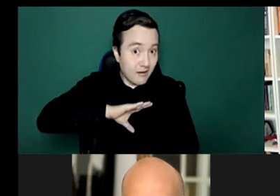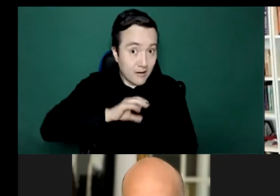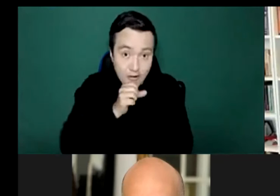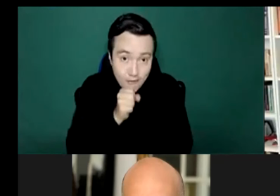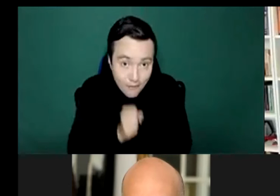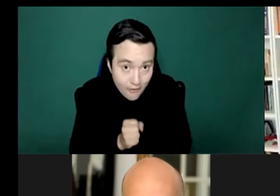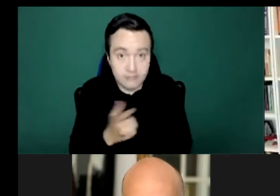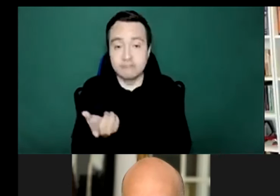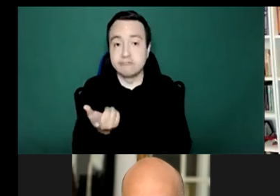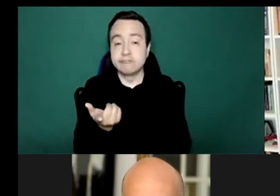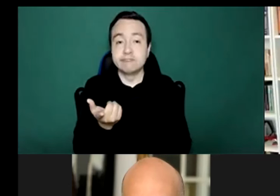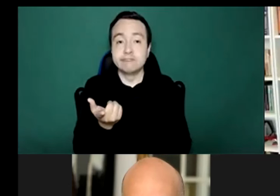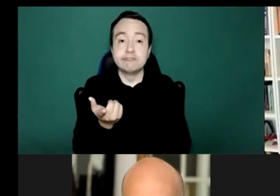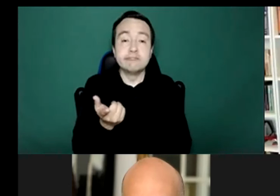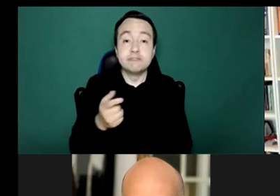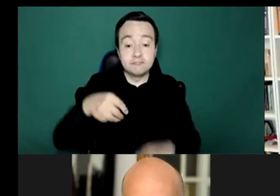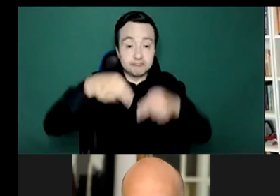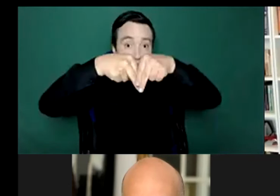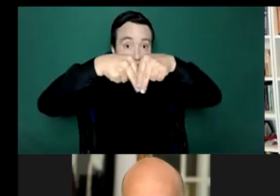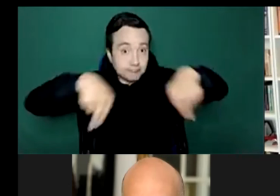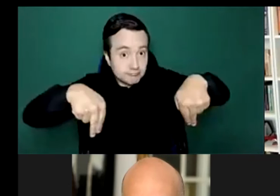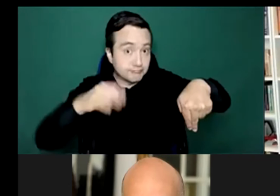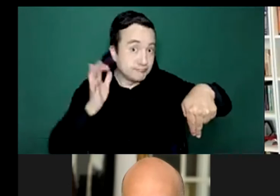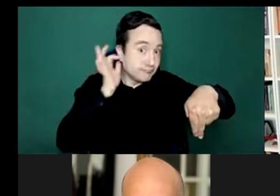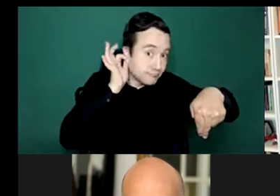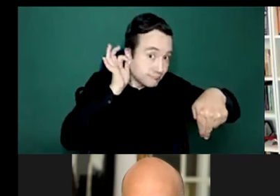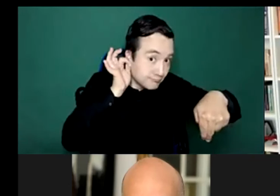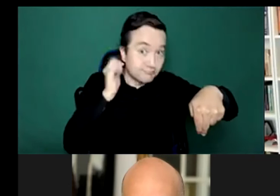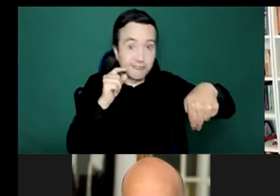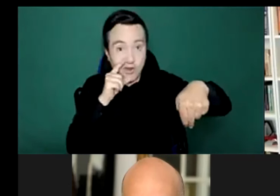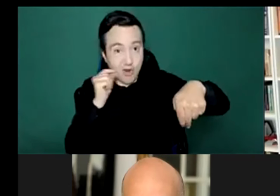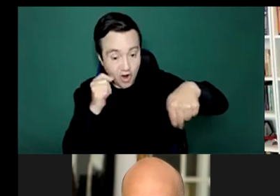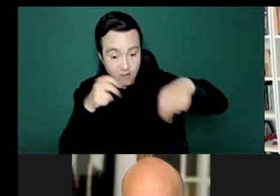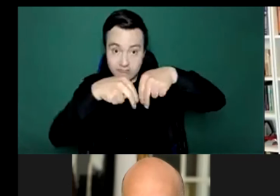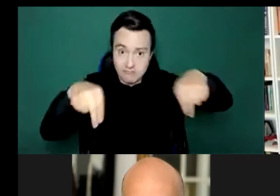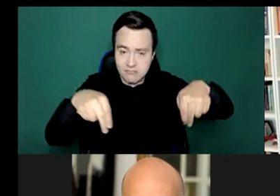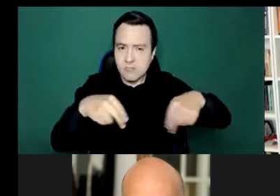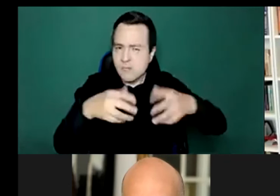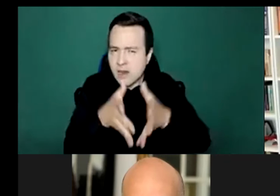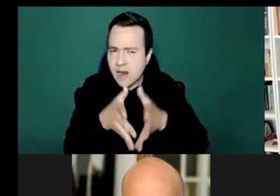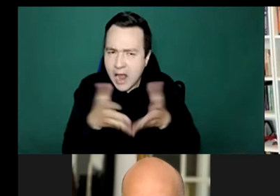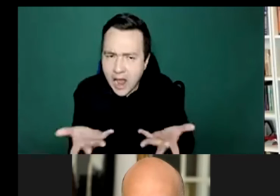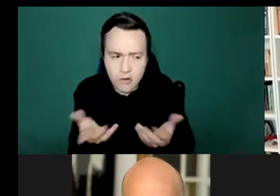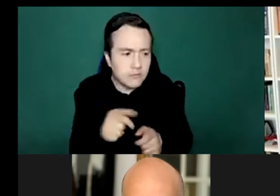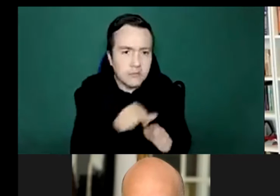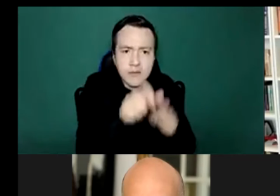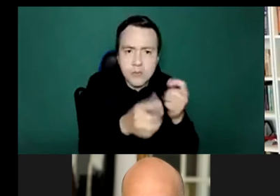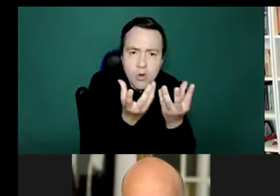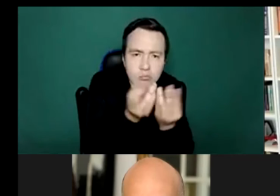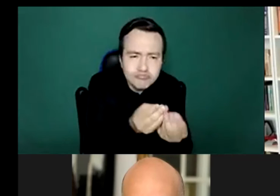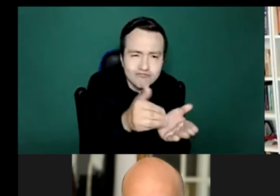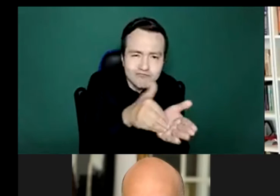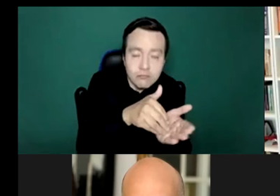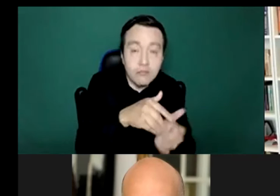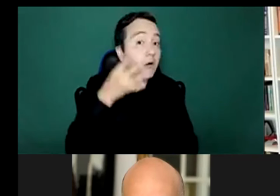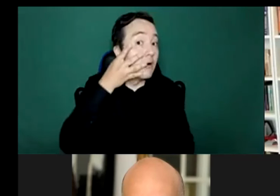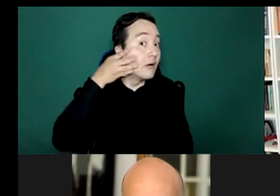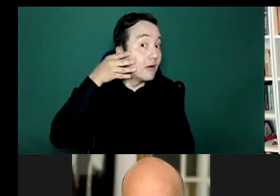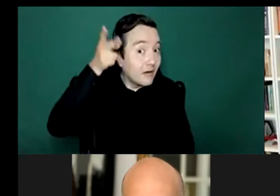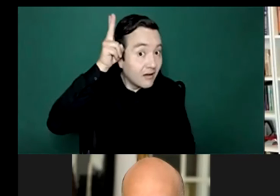especial, cómo afecta a los grupos de poblaciones más vulnerables, poblaciones indígenas y originarias de la